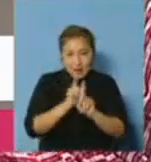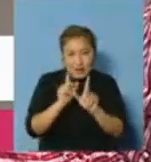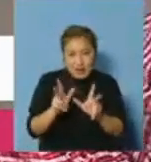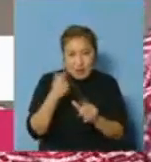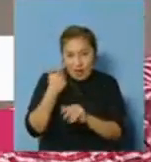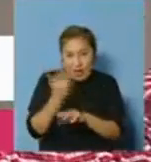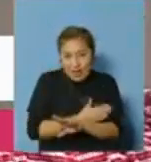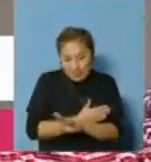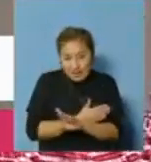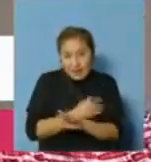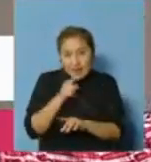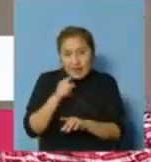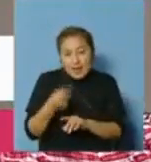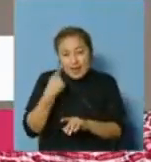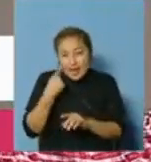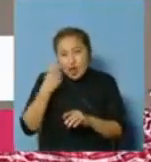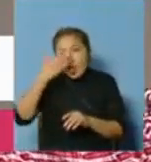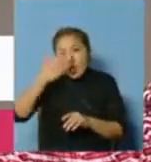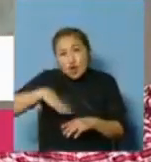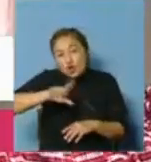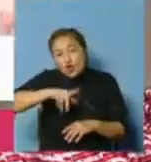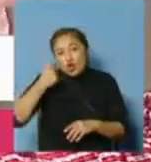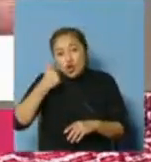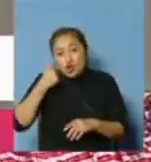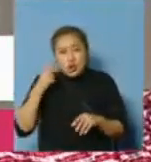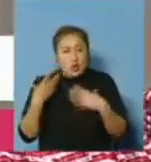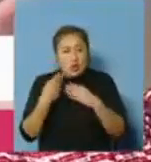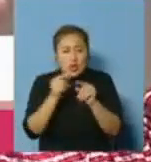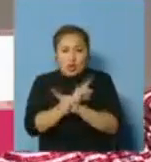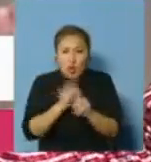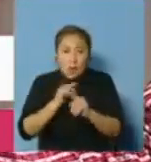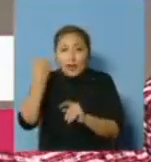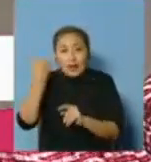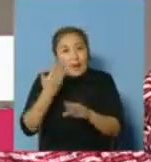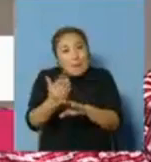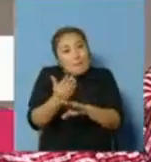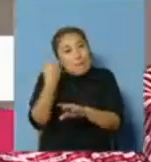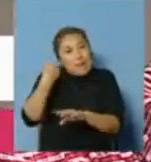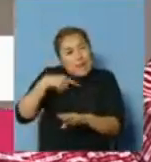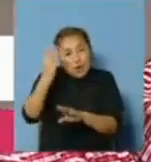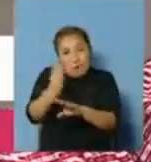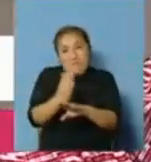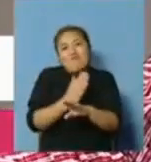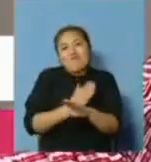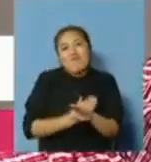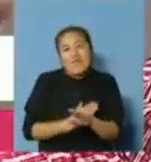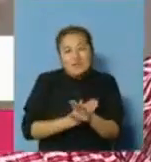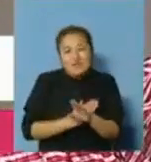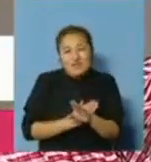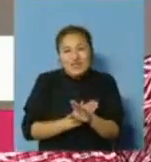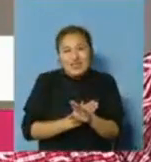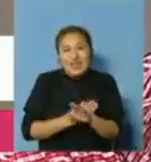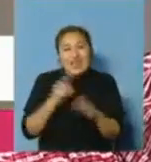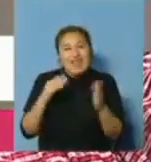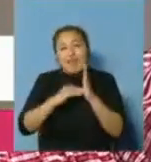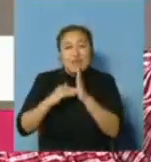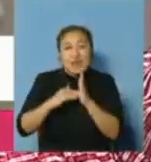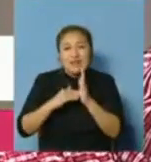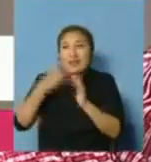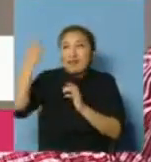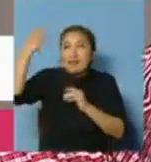no que el resto no quieres y que no tengan beneficio lo van a tener pero va a estar restringido al consumo